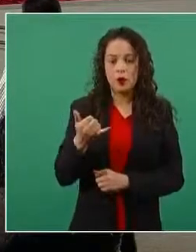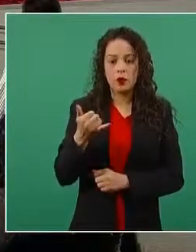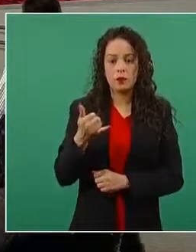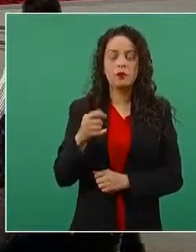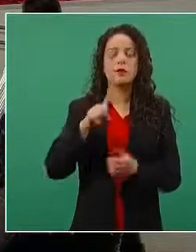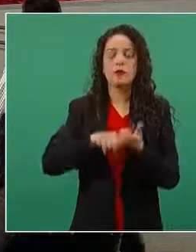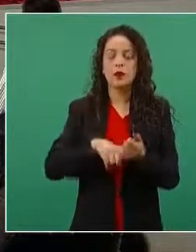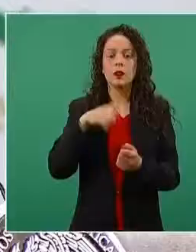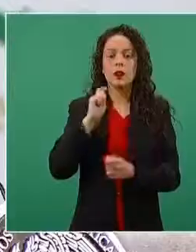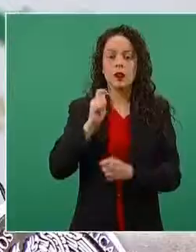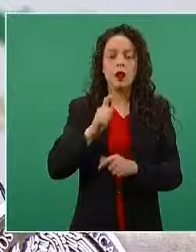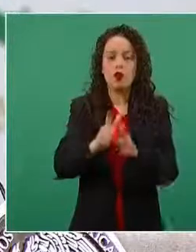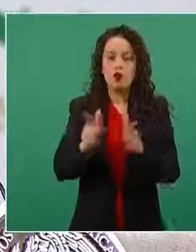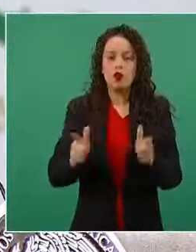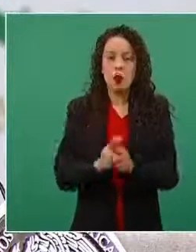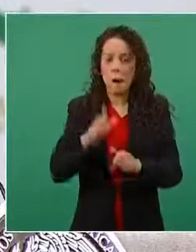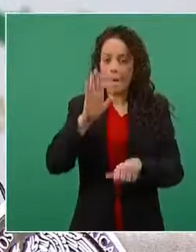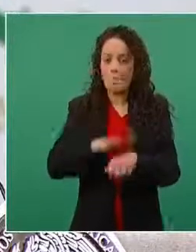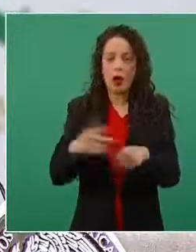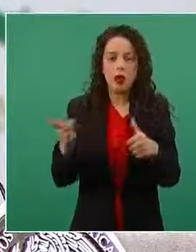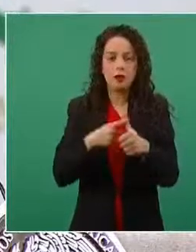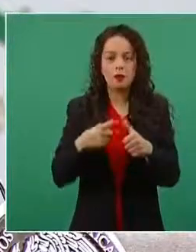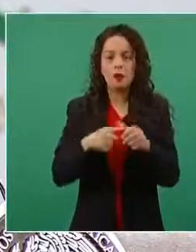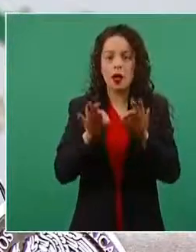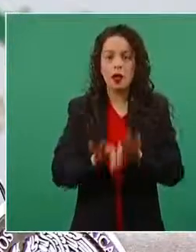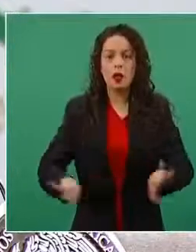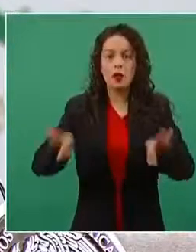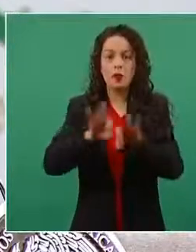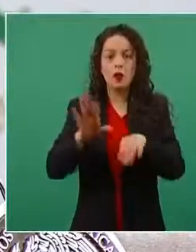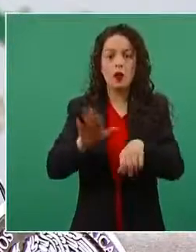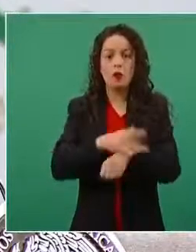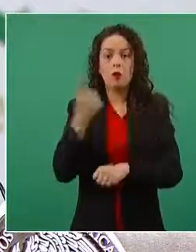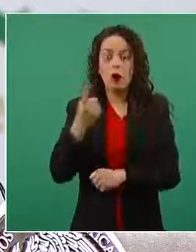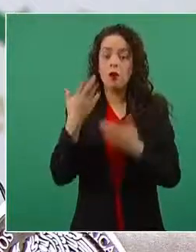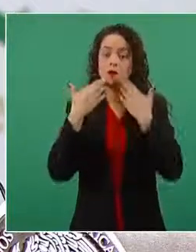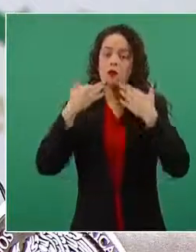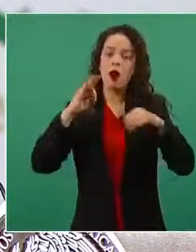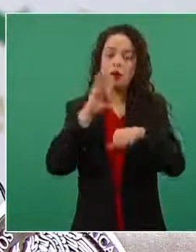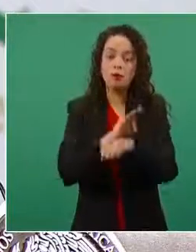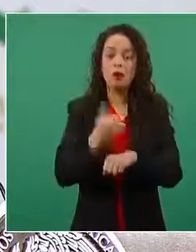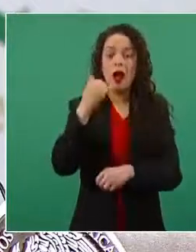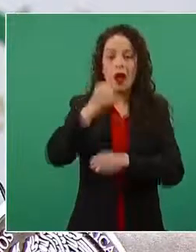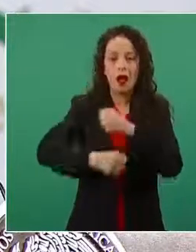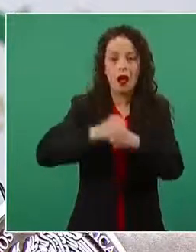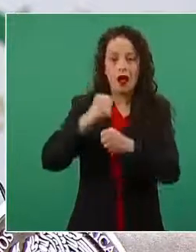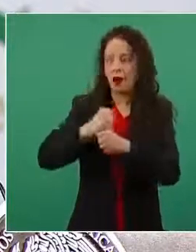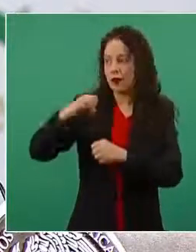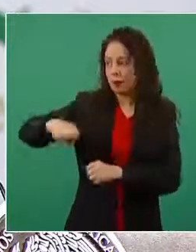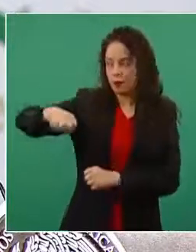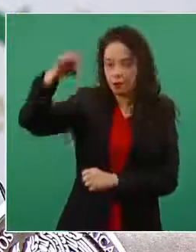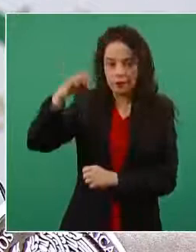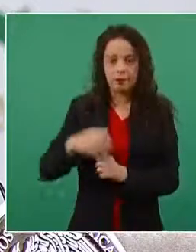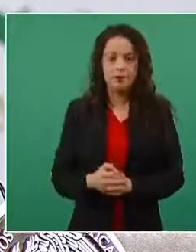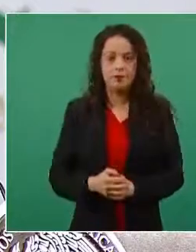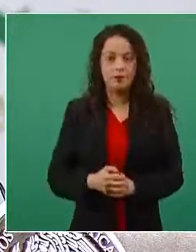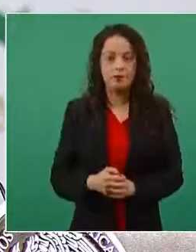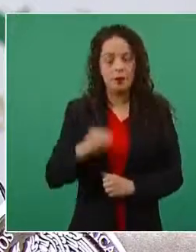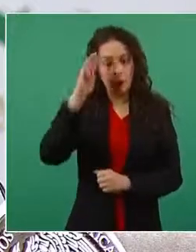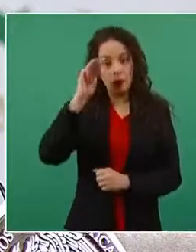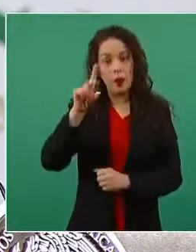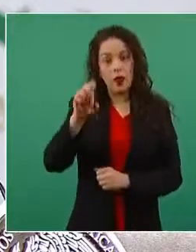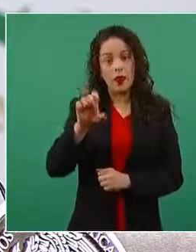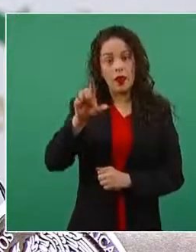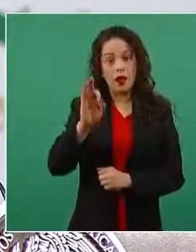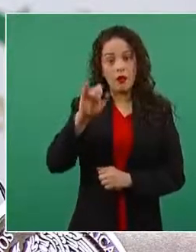grupos prioritarios guiados por la edad y la vulnerabilidad. La maestra Delfina Gómez